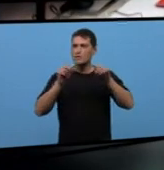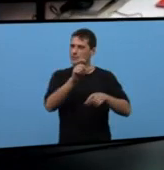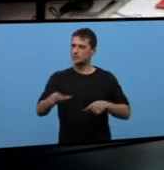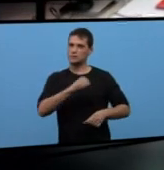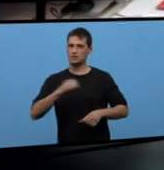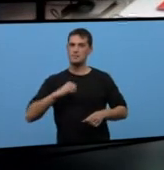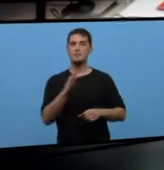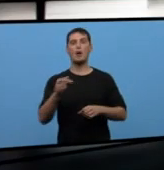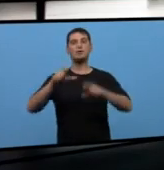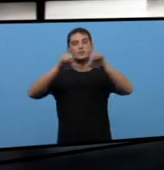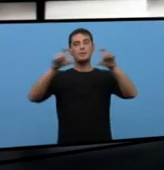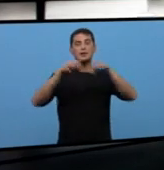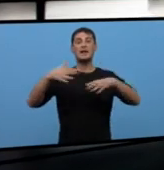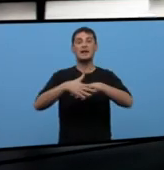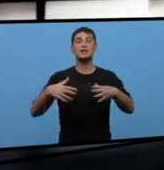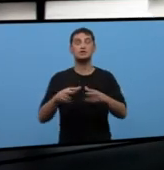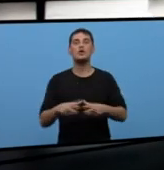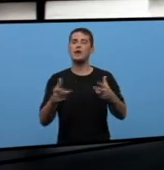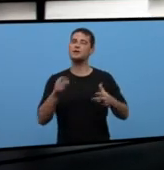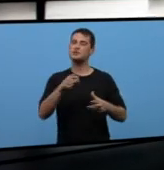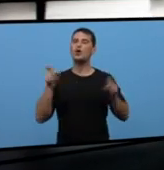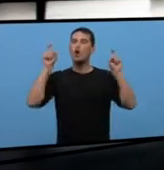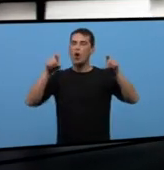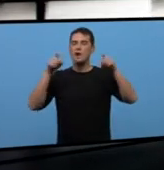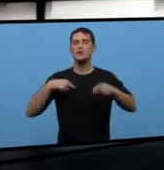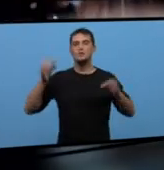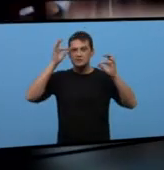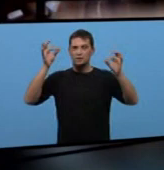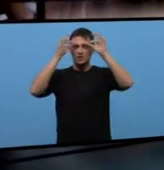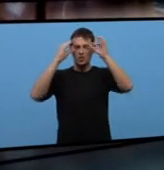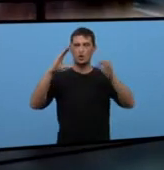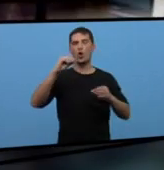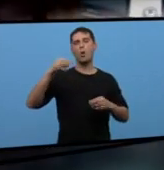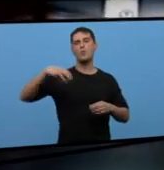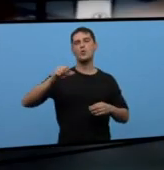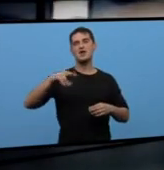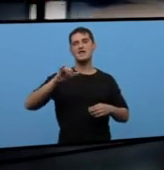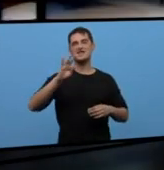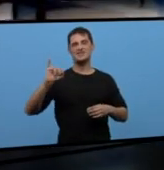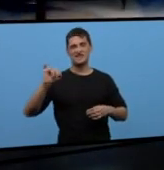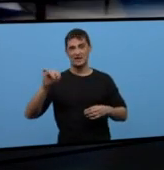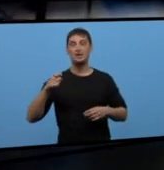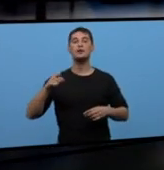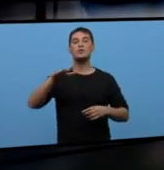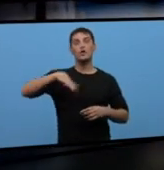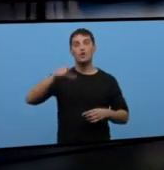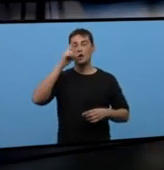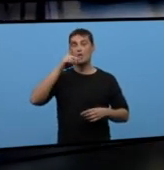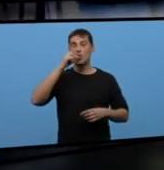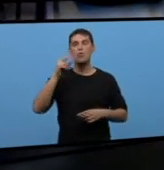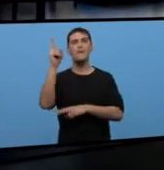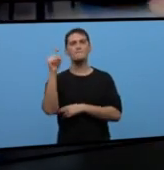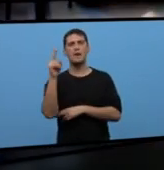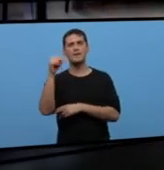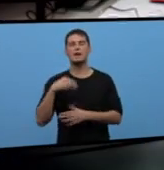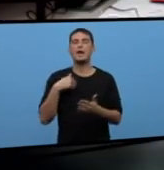empresarios no uso das redes sociais é o obxectivo do seminario Community Management PEMES, que imparte en Lugo todos os venres ata